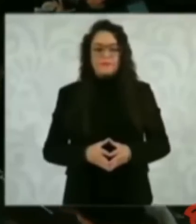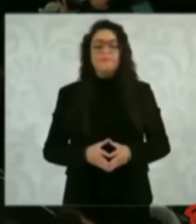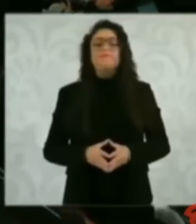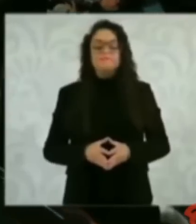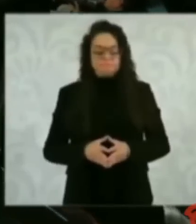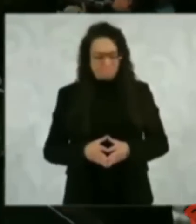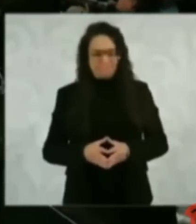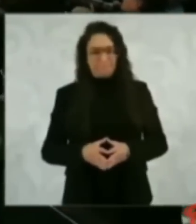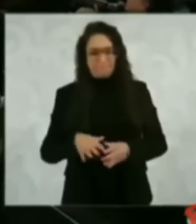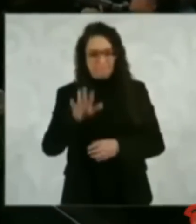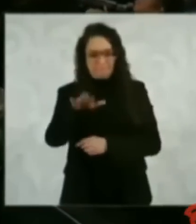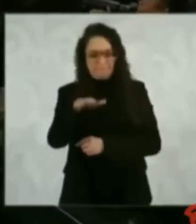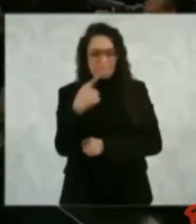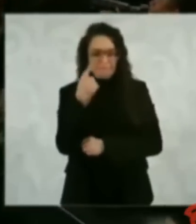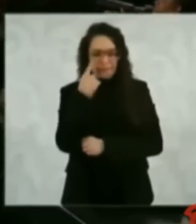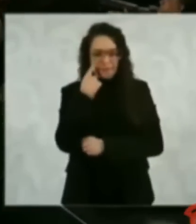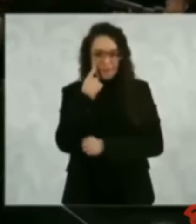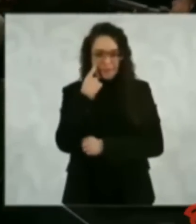vamos a leer lo que